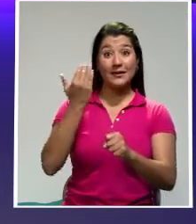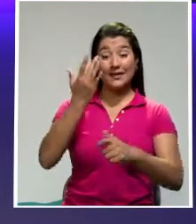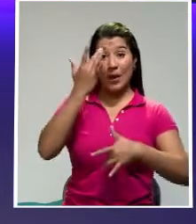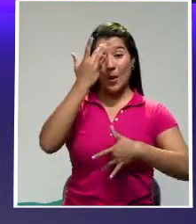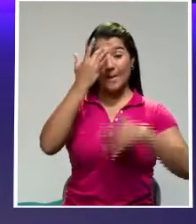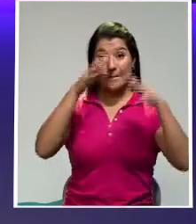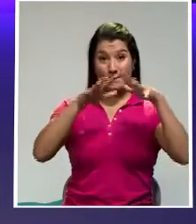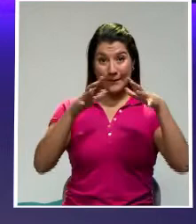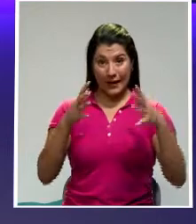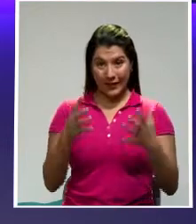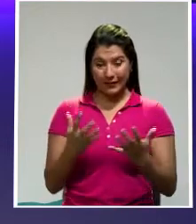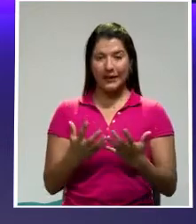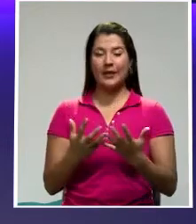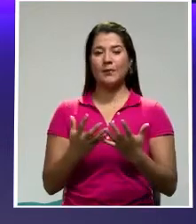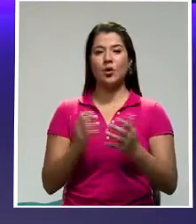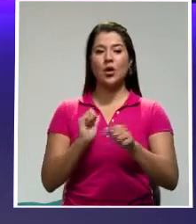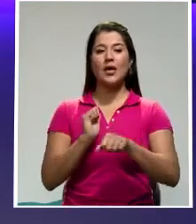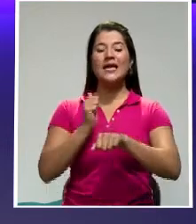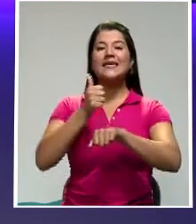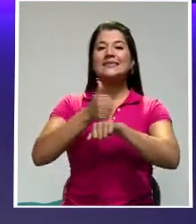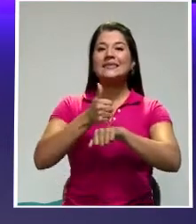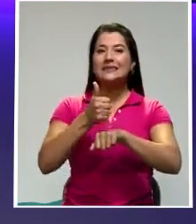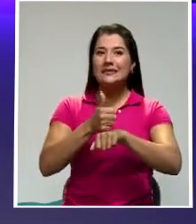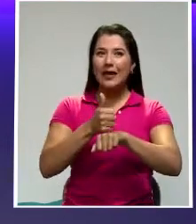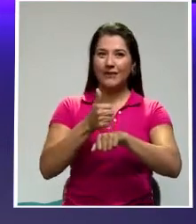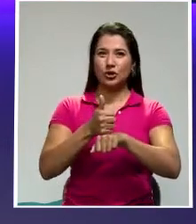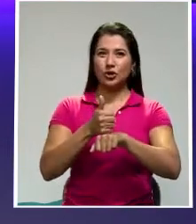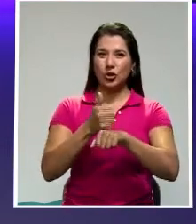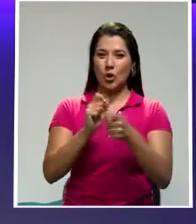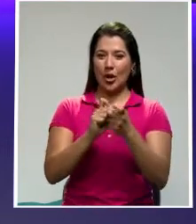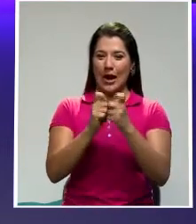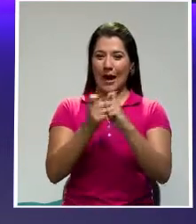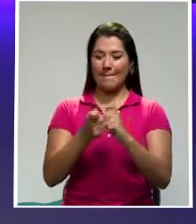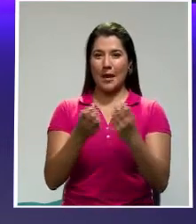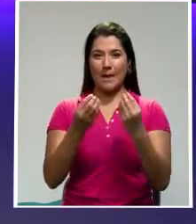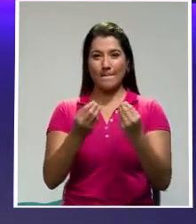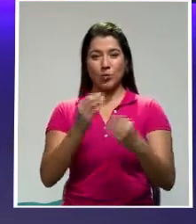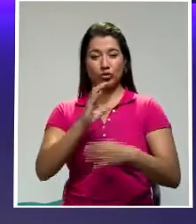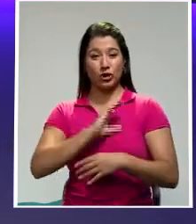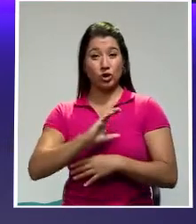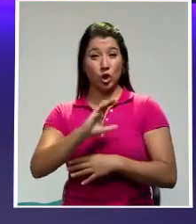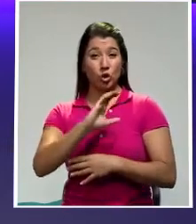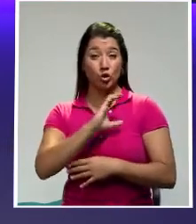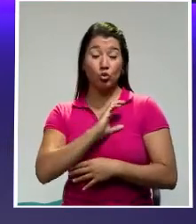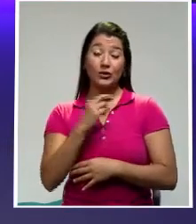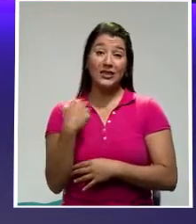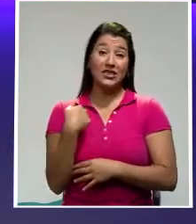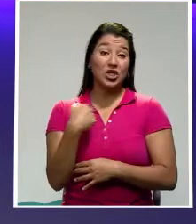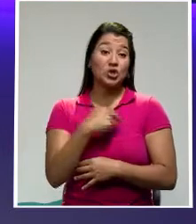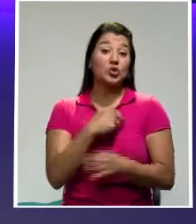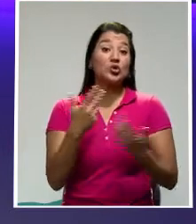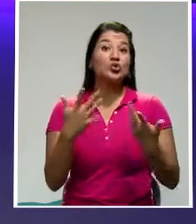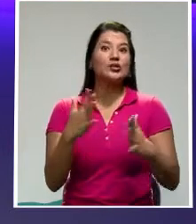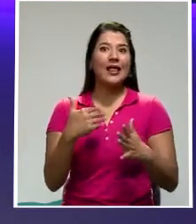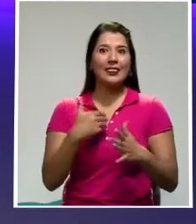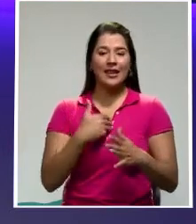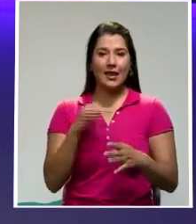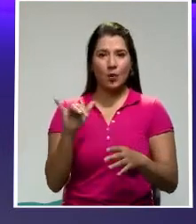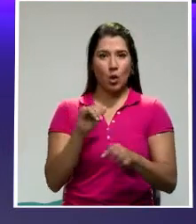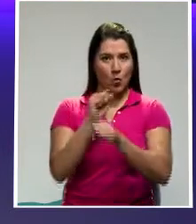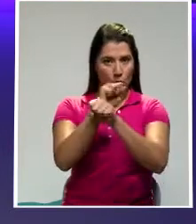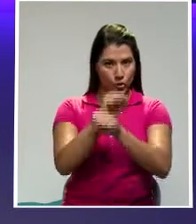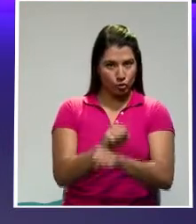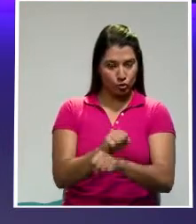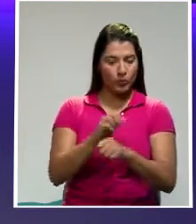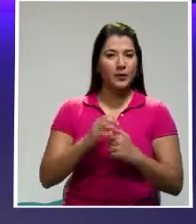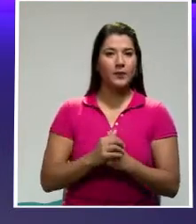nos impuso modificar muchas conductas que teníamos completamente arraigadas. La forma en que